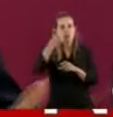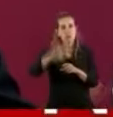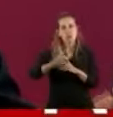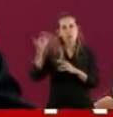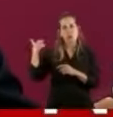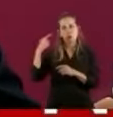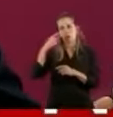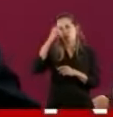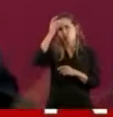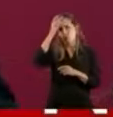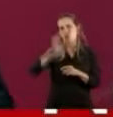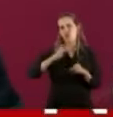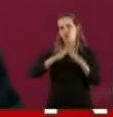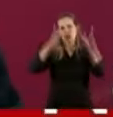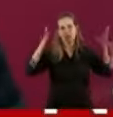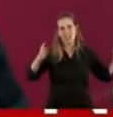años aproximadamente,